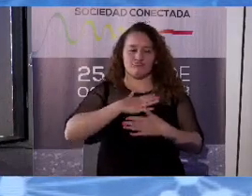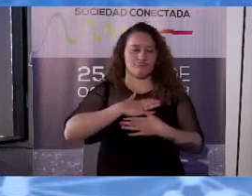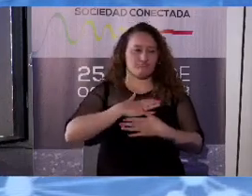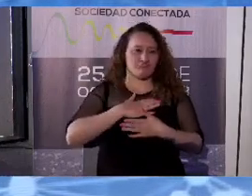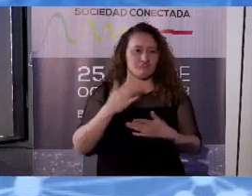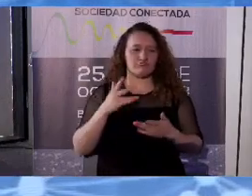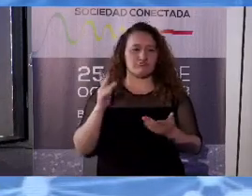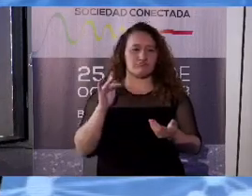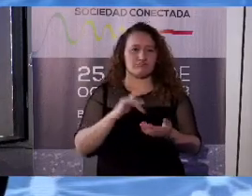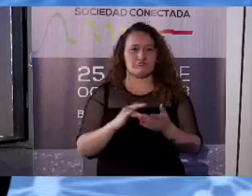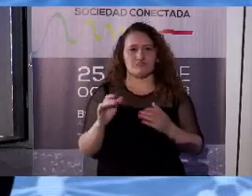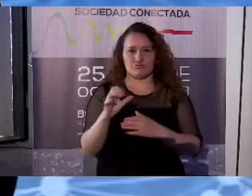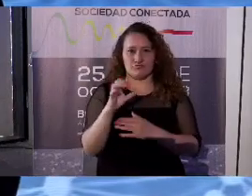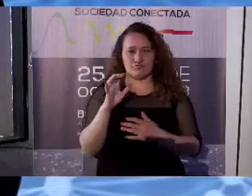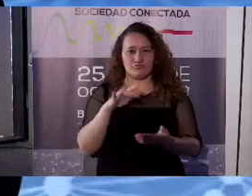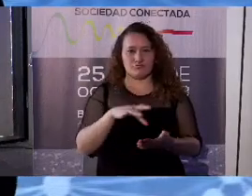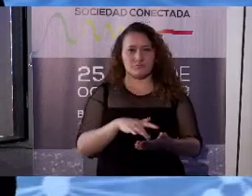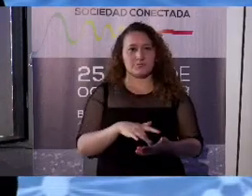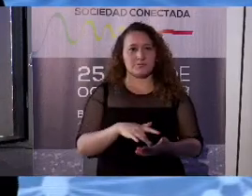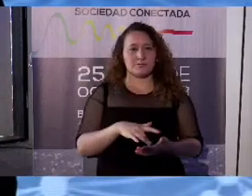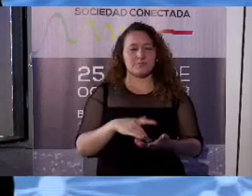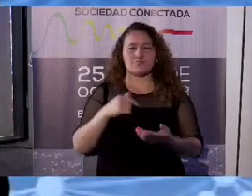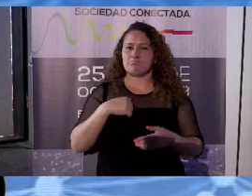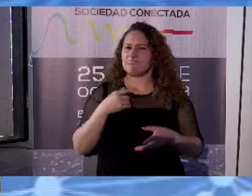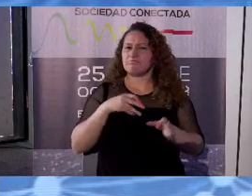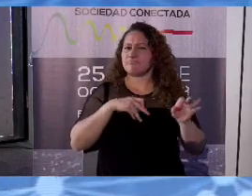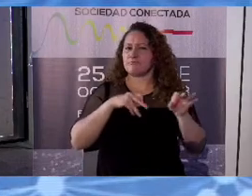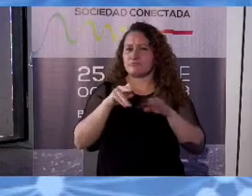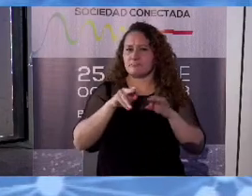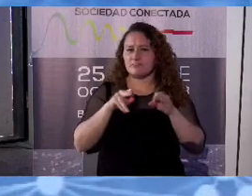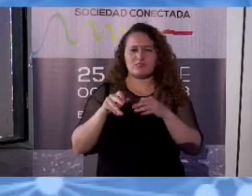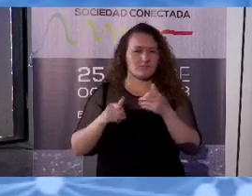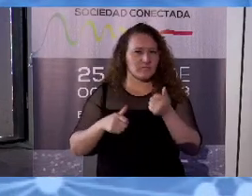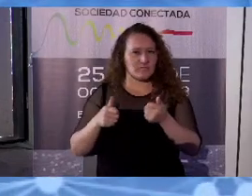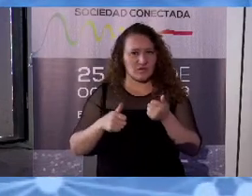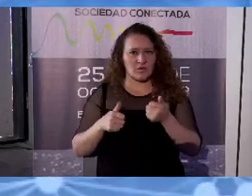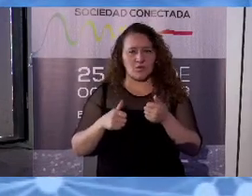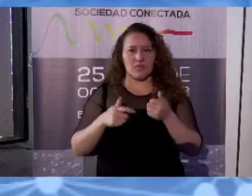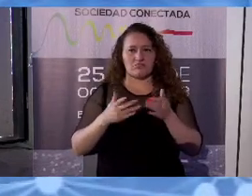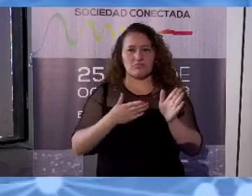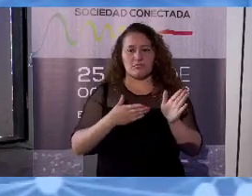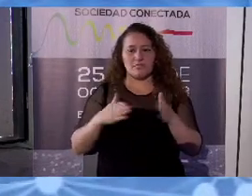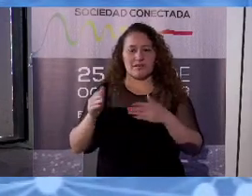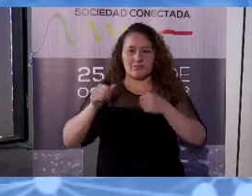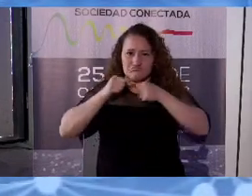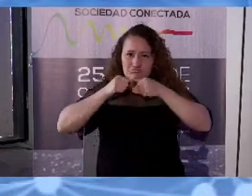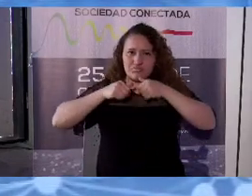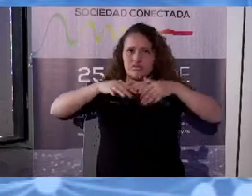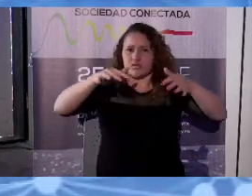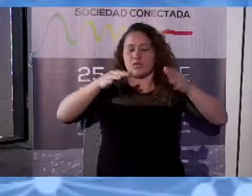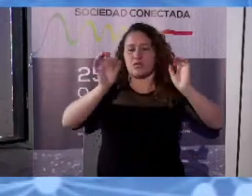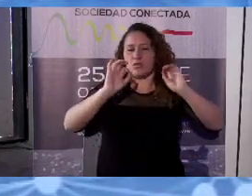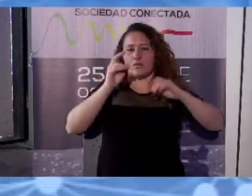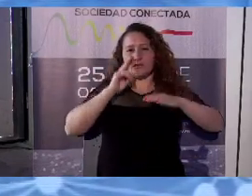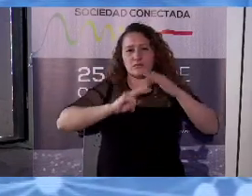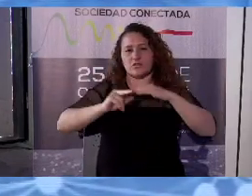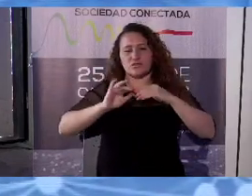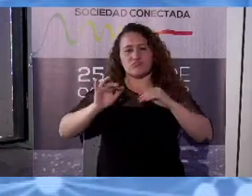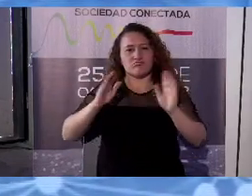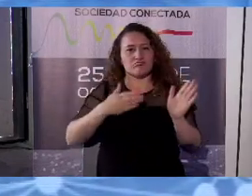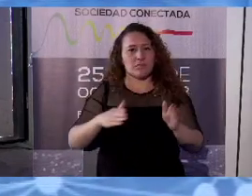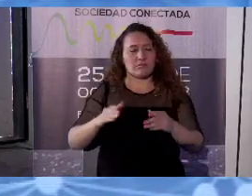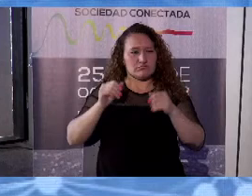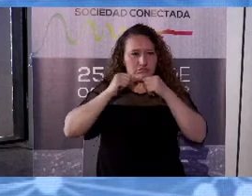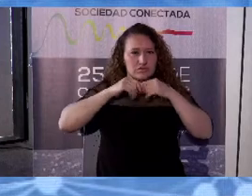Colombia eh eh yo les voy a explicar un poco Cuáles han sido nuestros planes de expansión o nuestra visión de los planes de espación